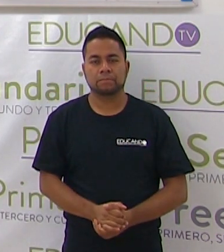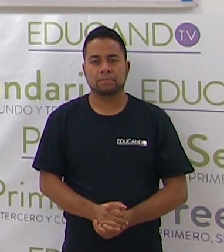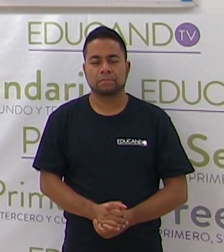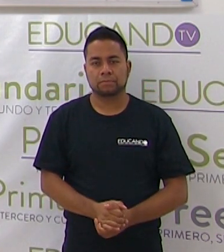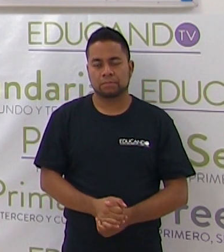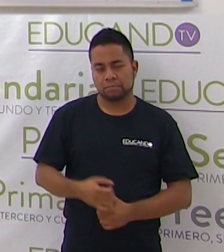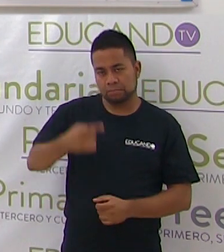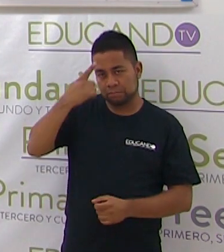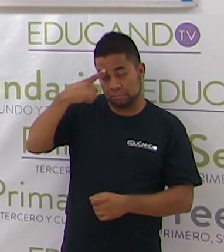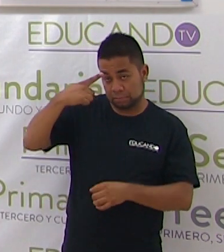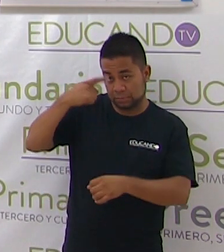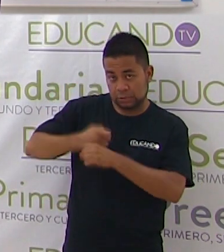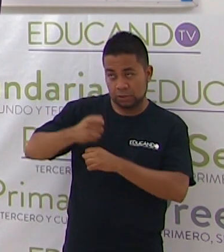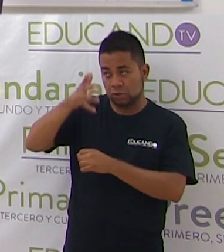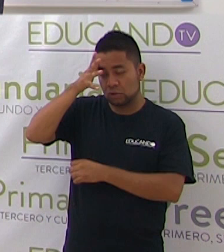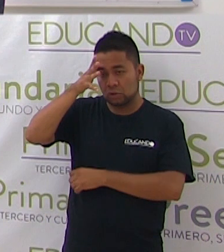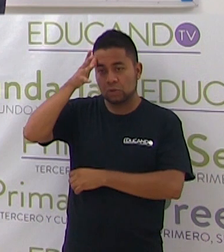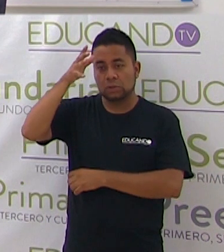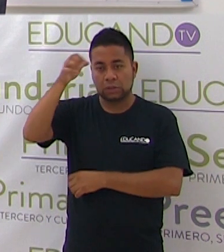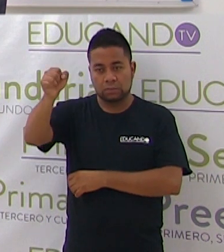el concepto